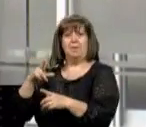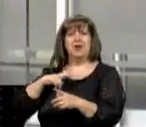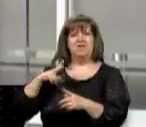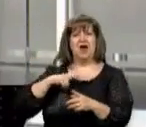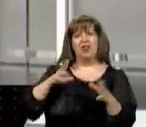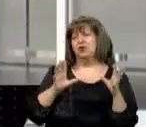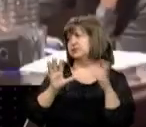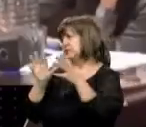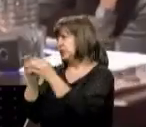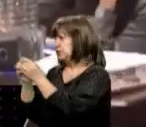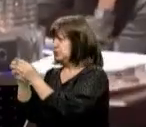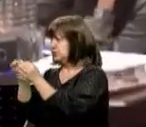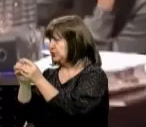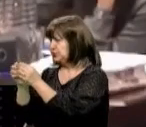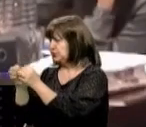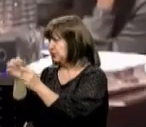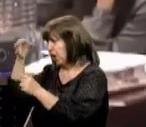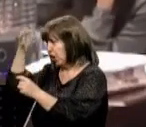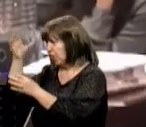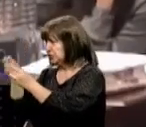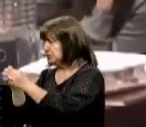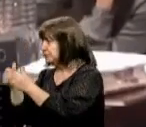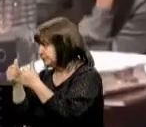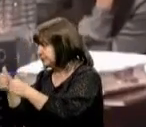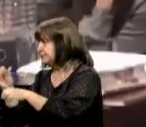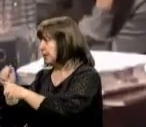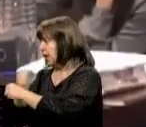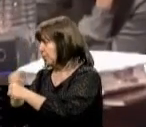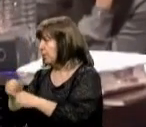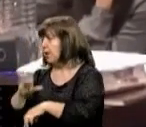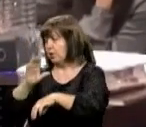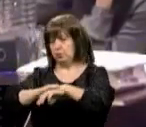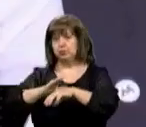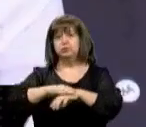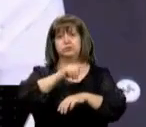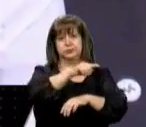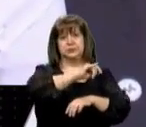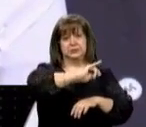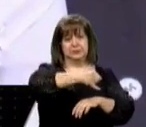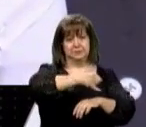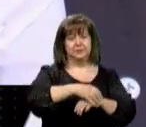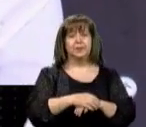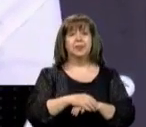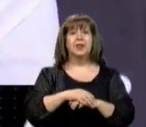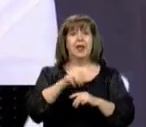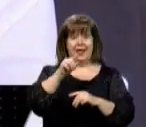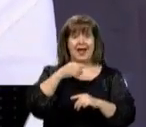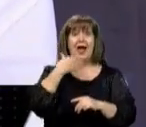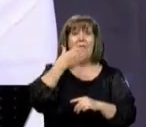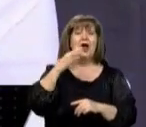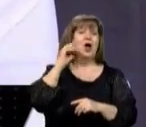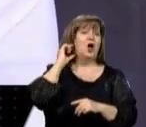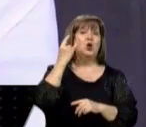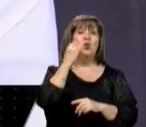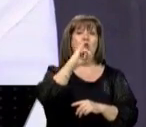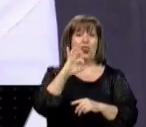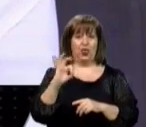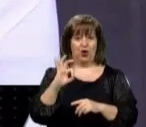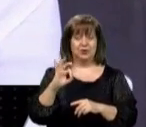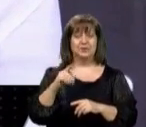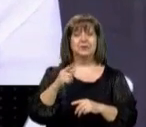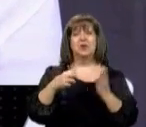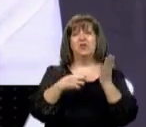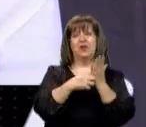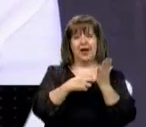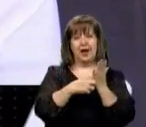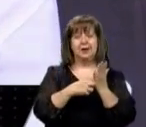deliberación entendieron de que lo que correspondía era condenarlo por un homicidio criminis causa. Estábamos convencidos de que la prueba y la evidencia que íbamos a presentar iba a ser